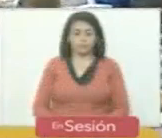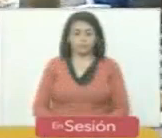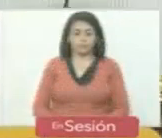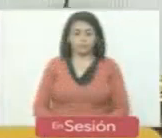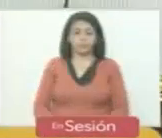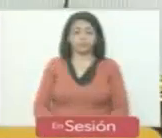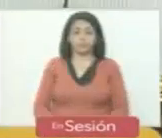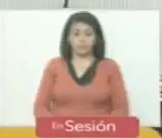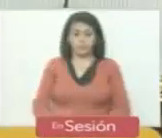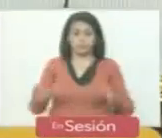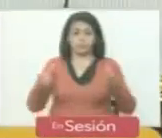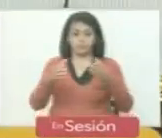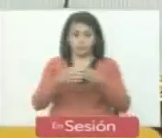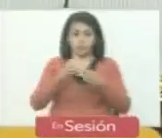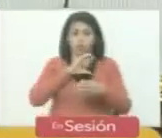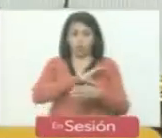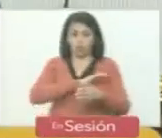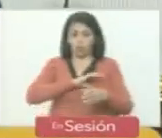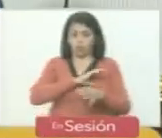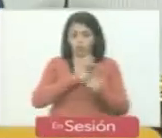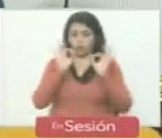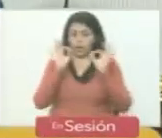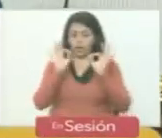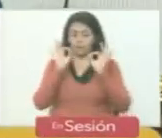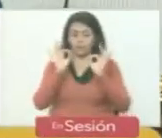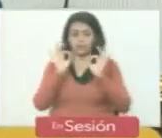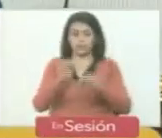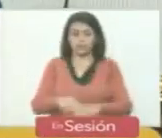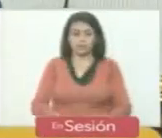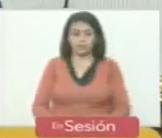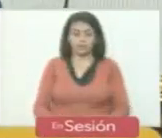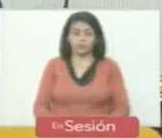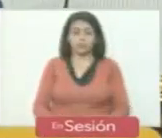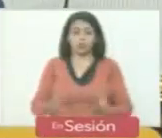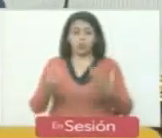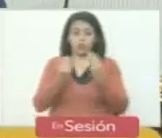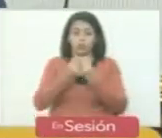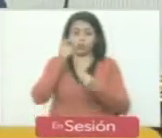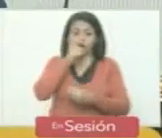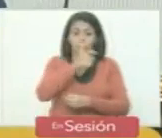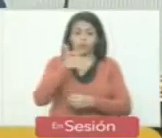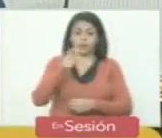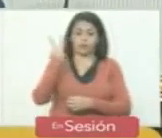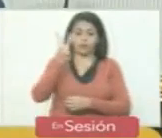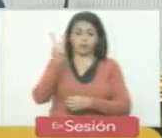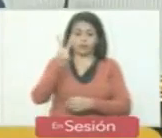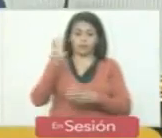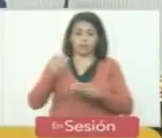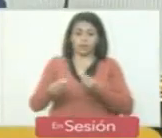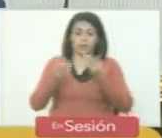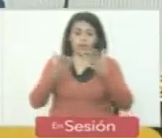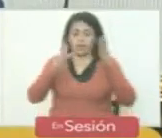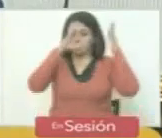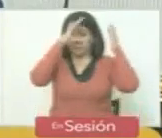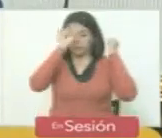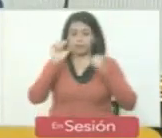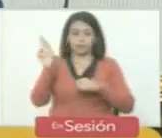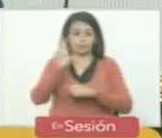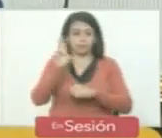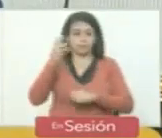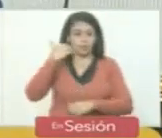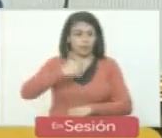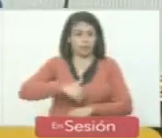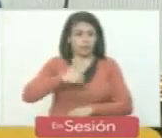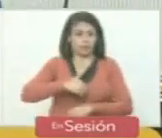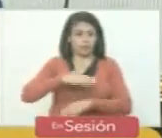Se conformará una comisión especial que junto al pueblo de Venezuela se dirija a la Embajada de la República